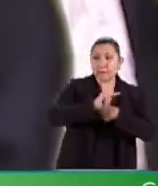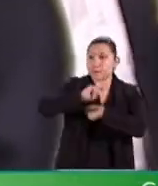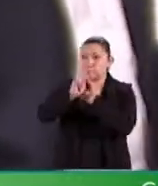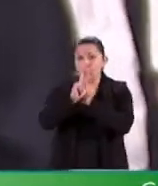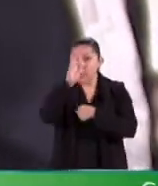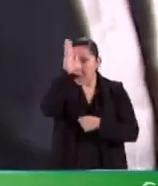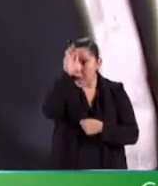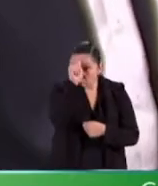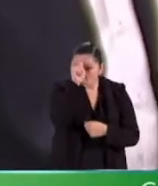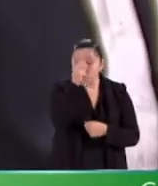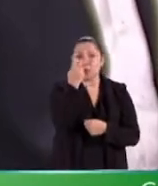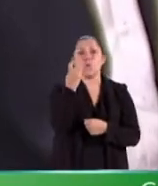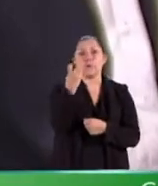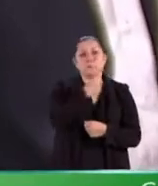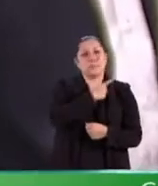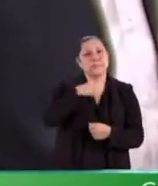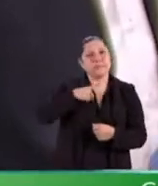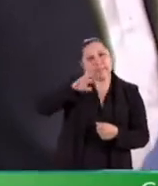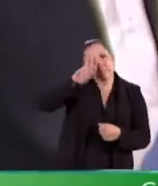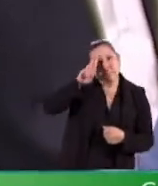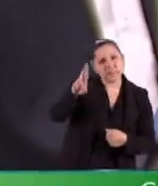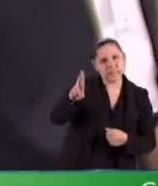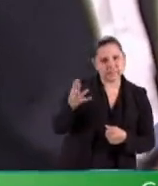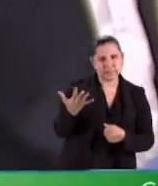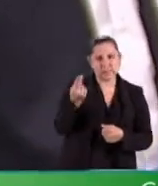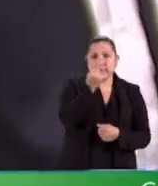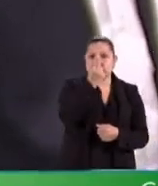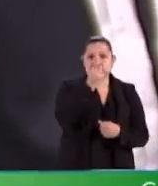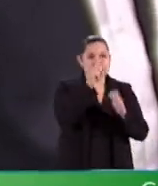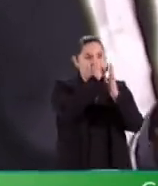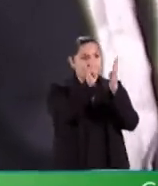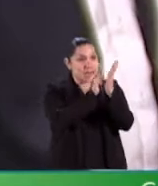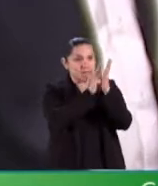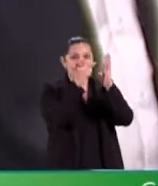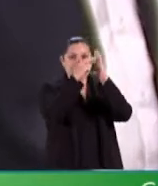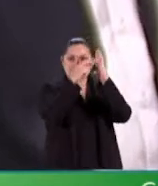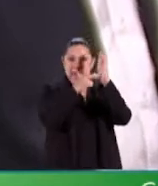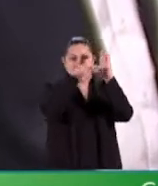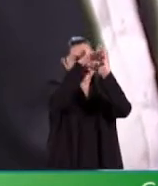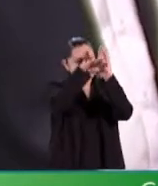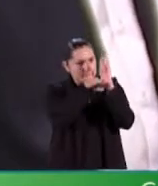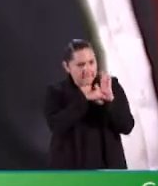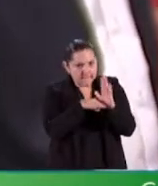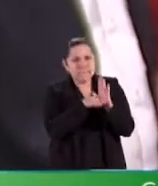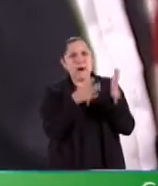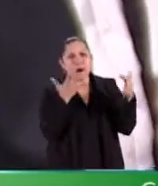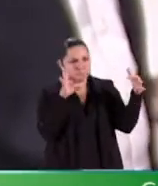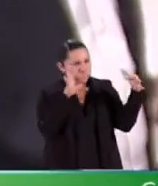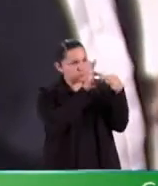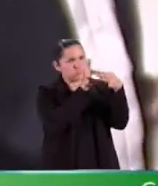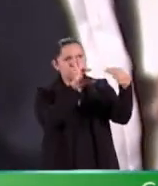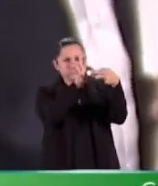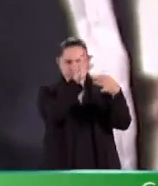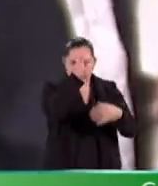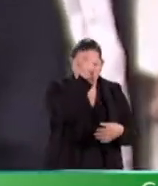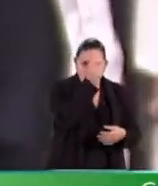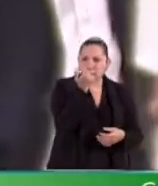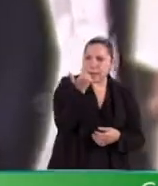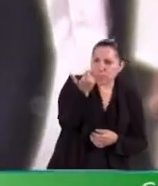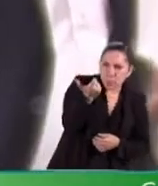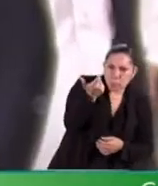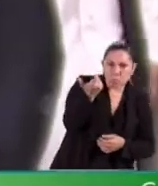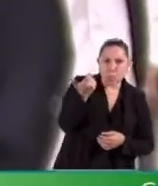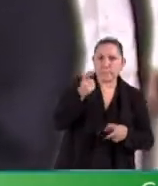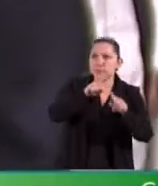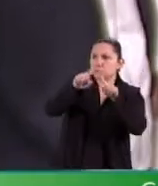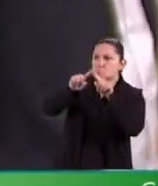e incorporarse a los estándares jurídicos, políticos, económicos y democráticos del mundo. De